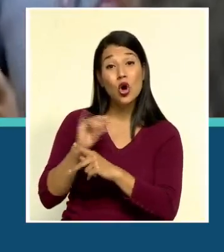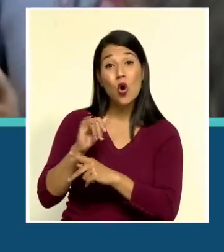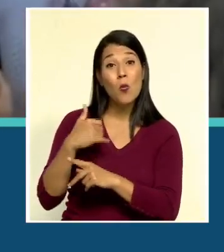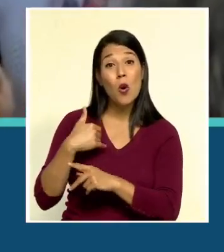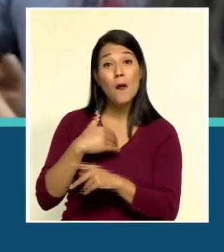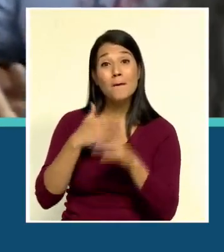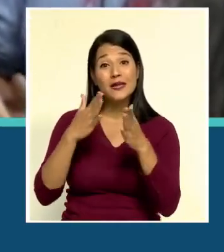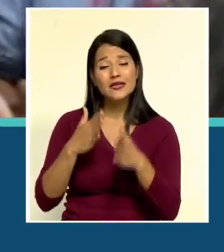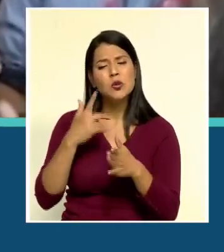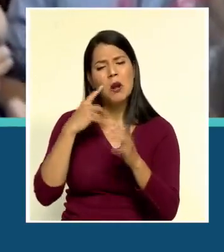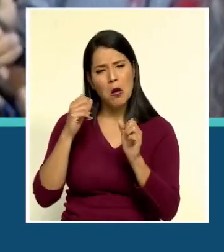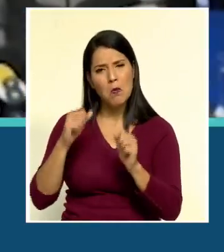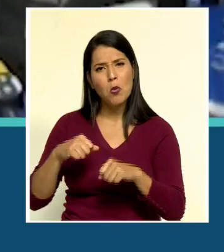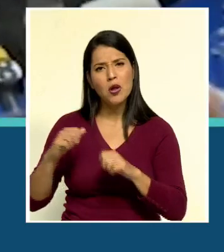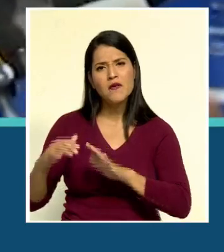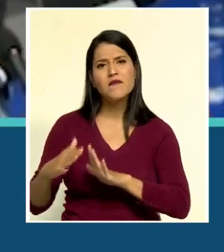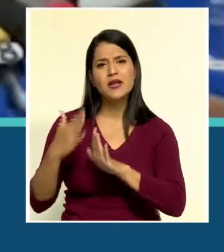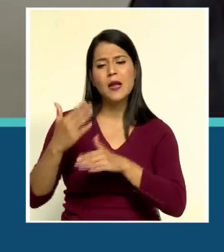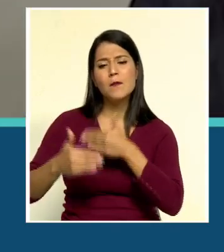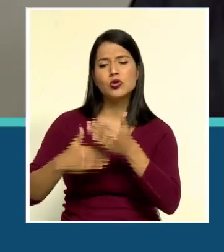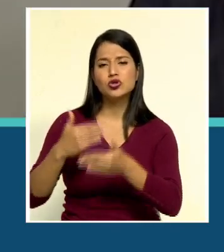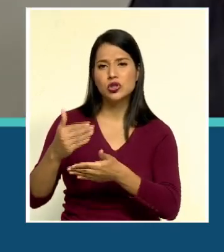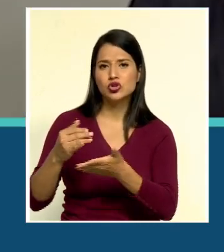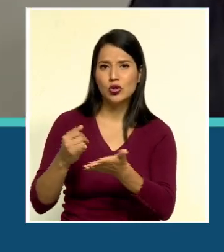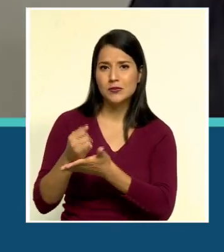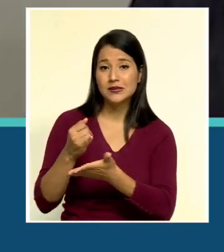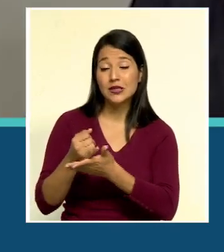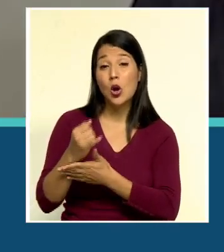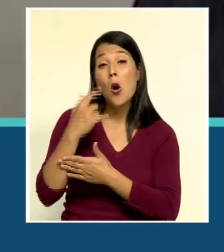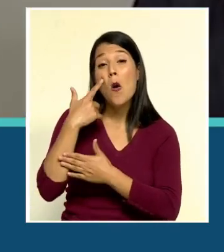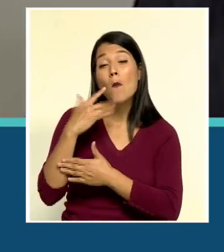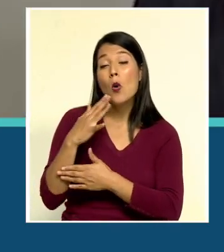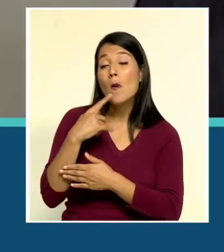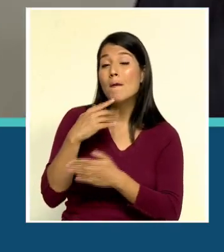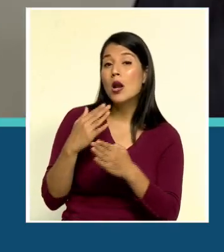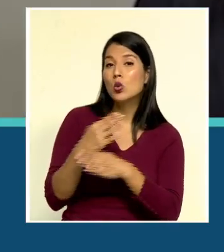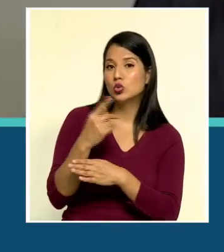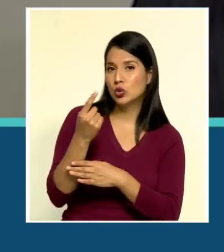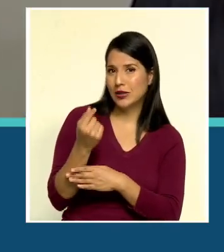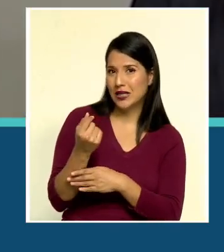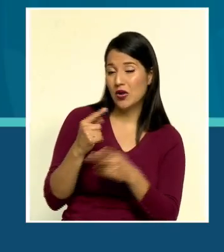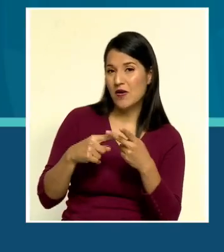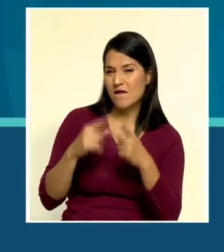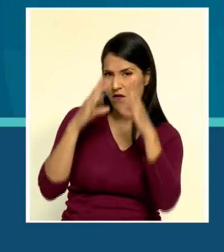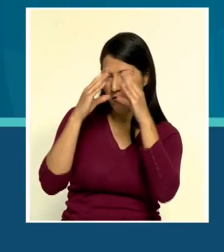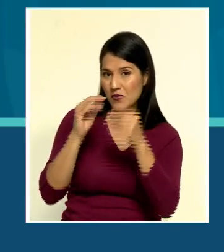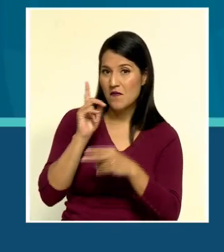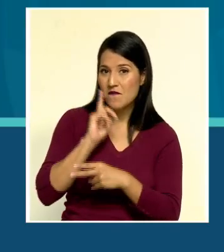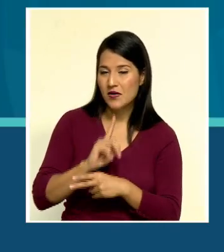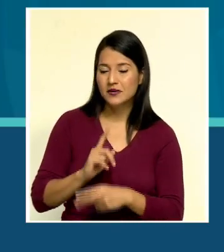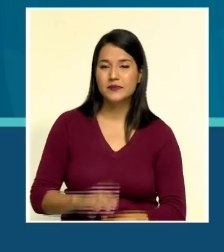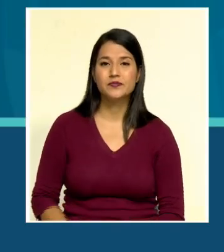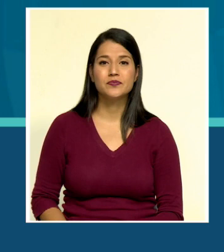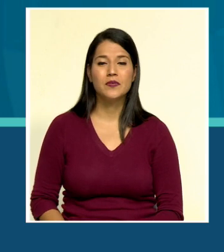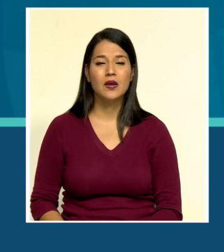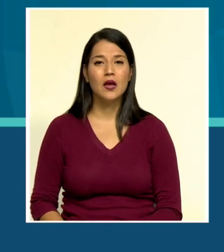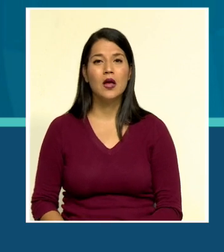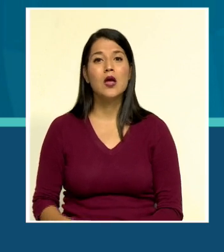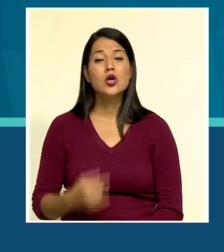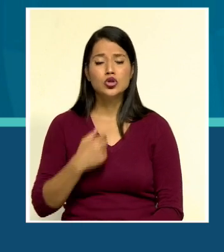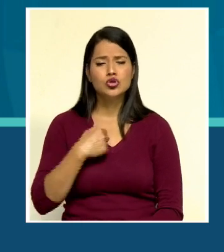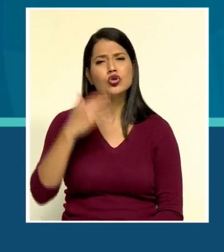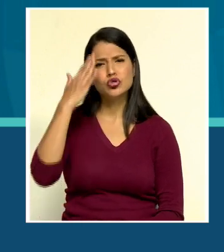la acusación que pesa sobre él por los presuntos delitos de peculado y falsedad ideológica. Conozco que tengo una causa